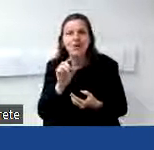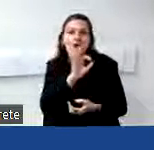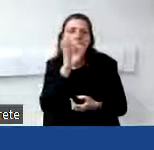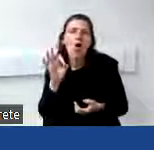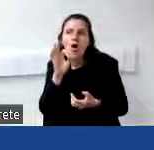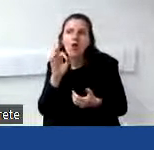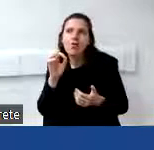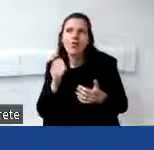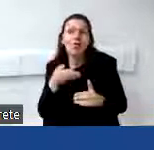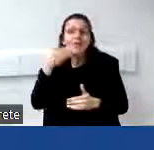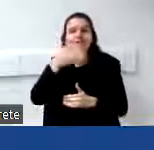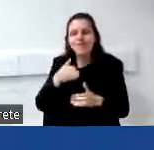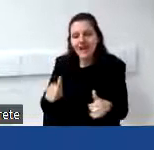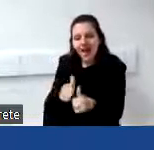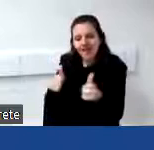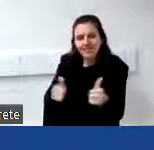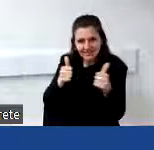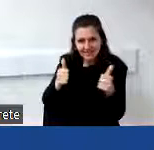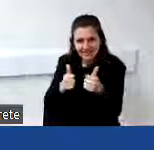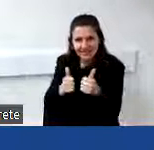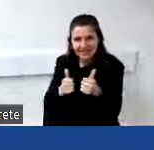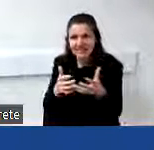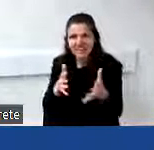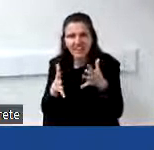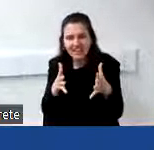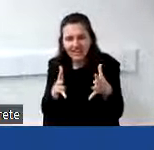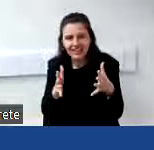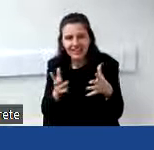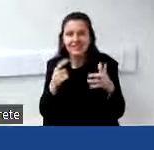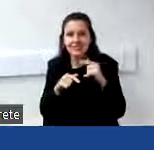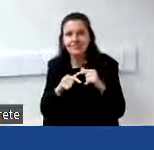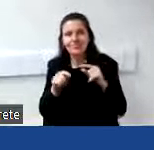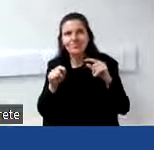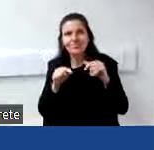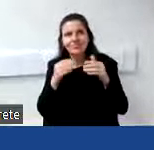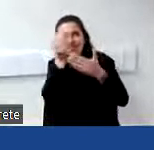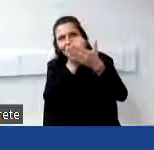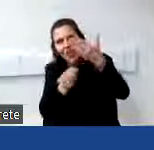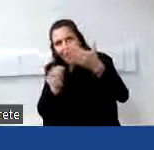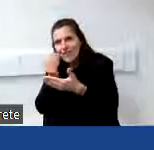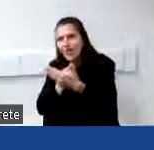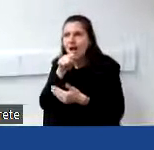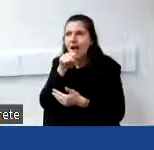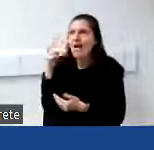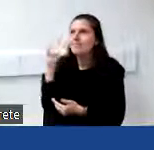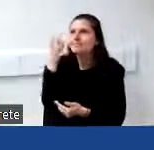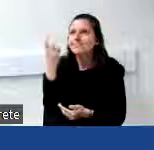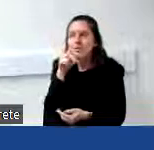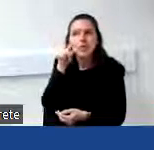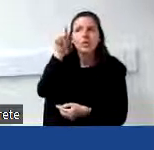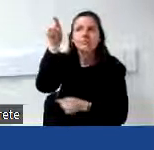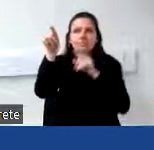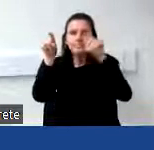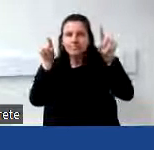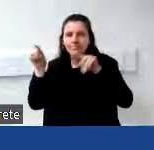esos pictogramas quizás a mano cuando sabemos que viene a la consulta una persona con discapacidad intelectual, para, bueno, si viene a levantar remedios,